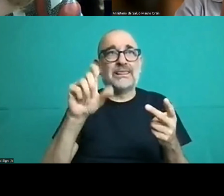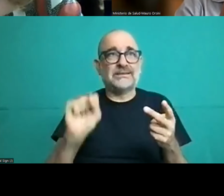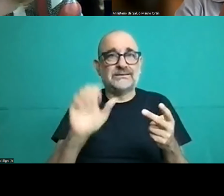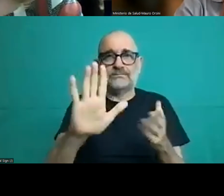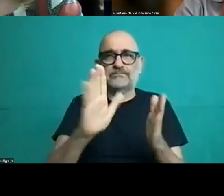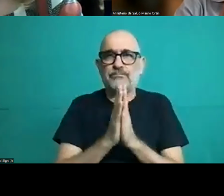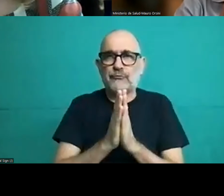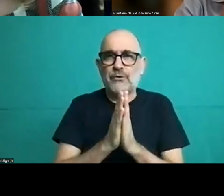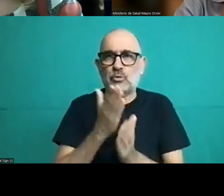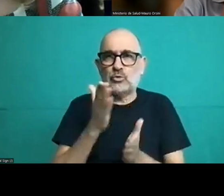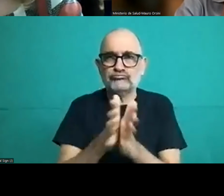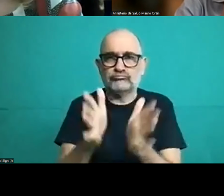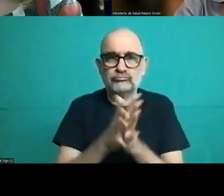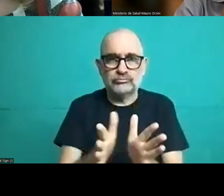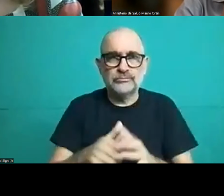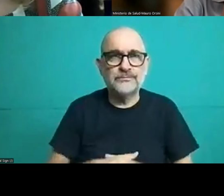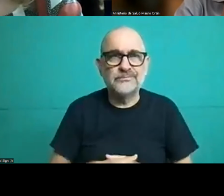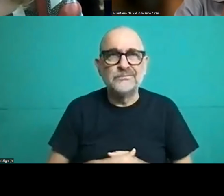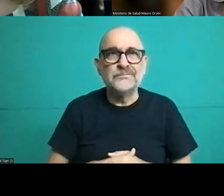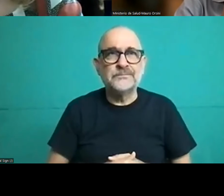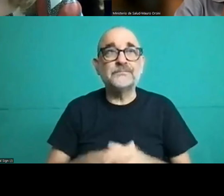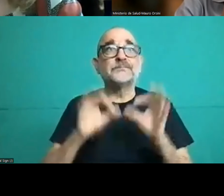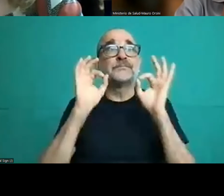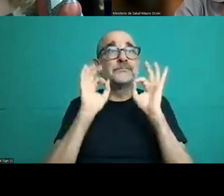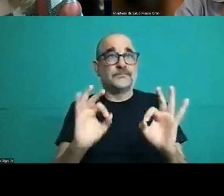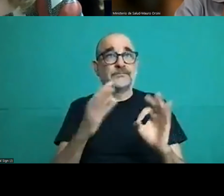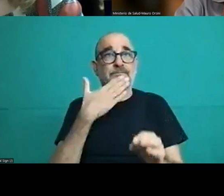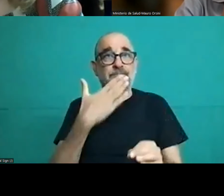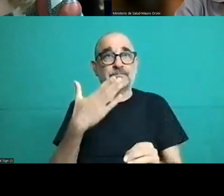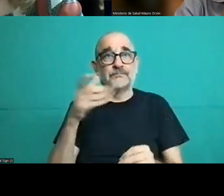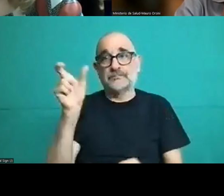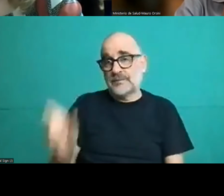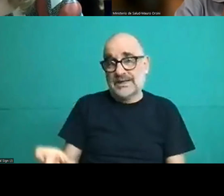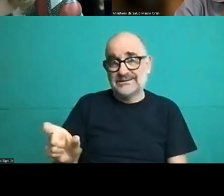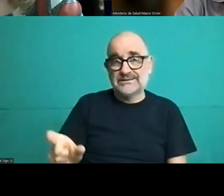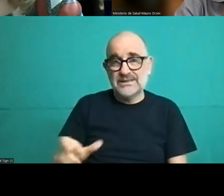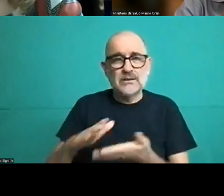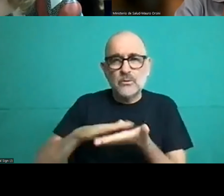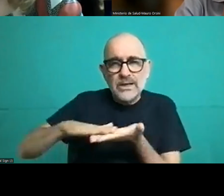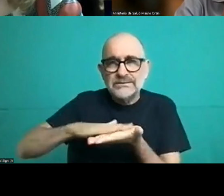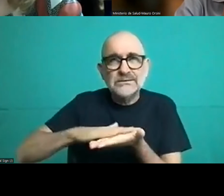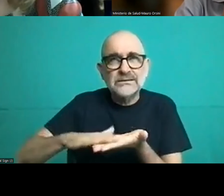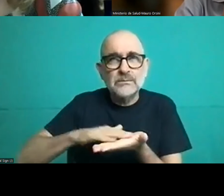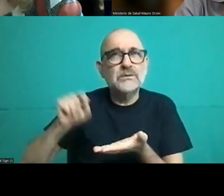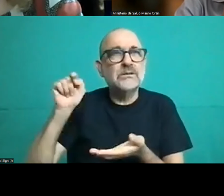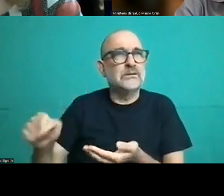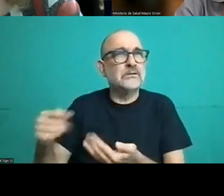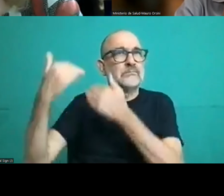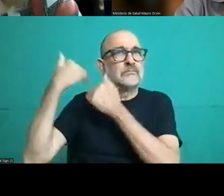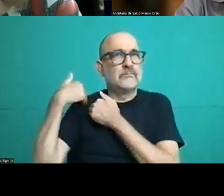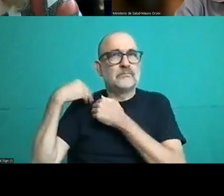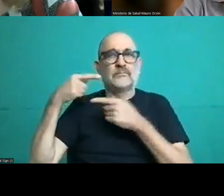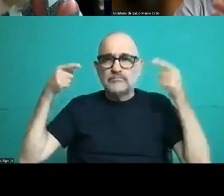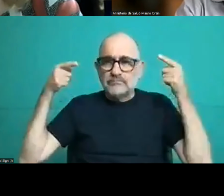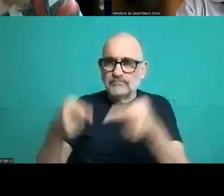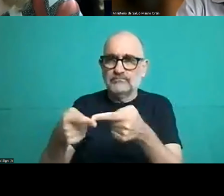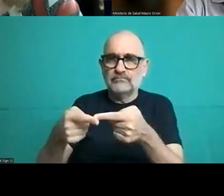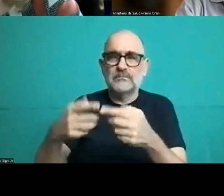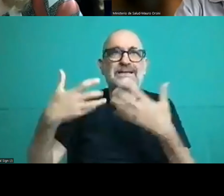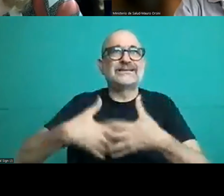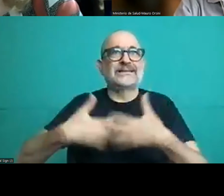El paciente básicamente es el centro del sistema. Sin paciente, ¿para qué se crea un sistema de salud? Así que, ¿cómo no